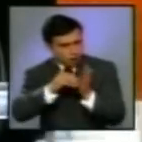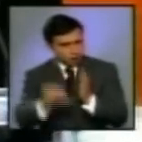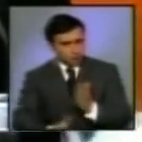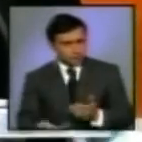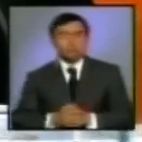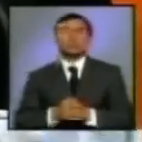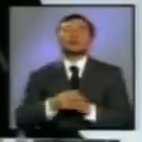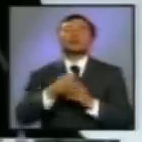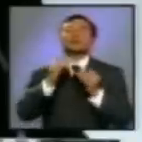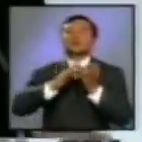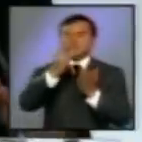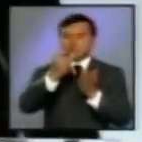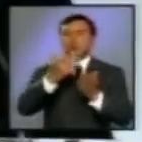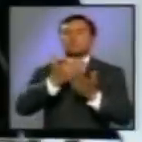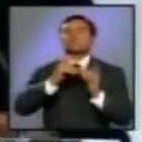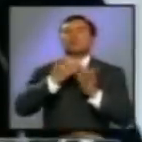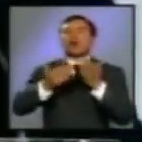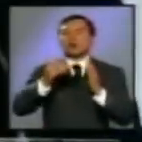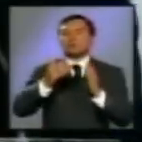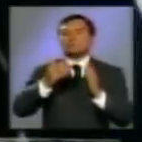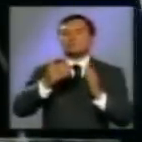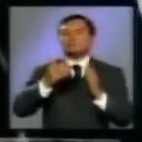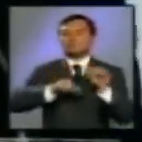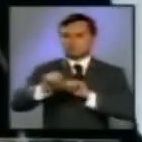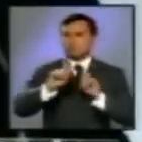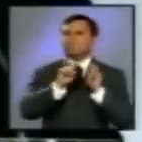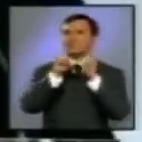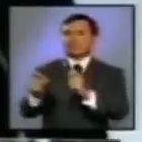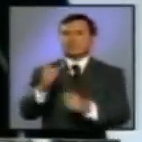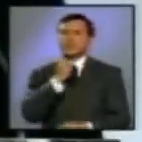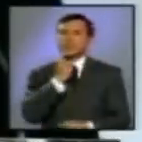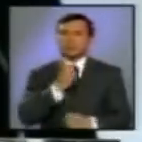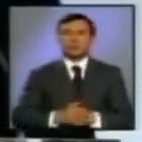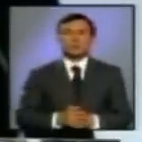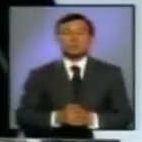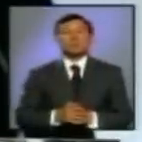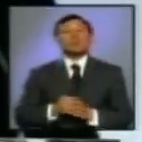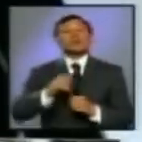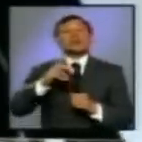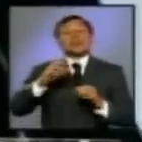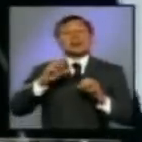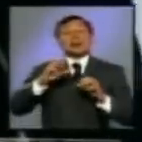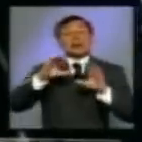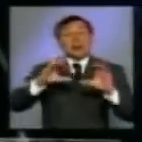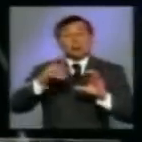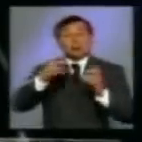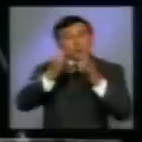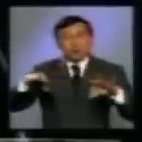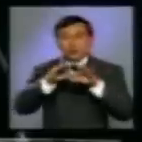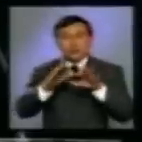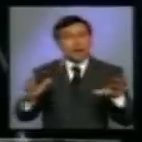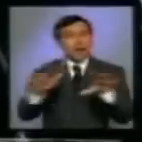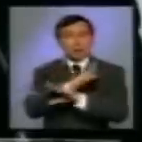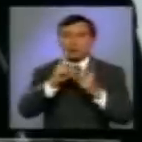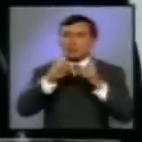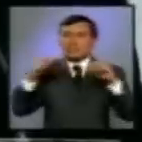Andrés Manuel López Obrador. Cambio verdadero es desarrollo sustentable, cambiar el modelo económico, la política económica que no